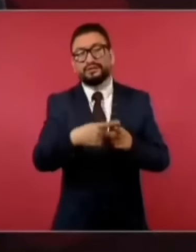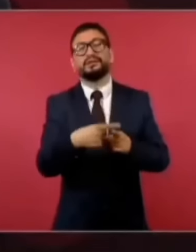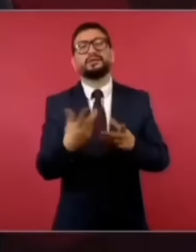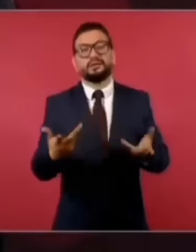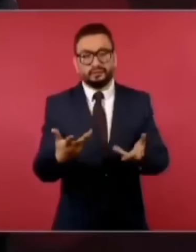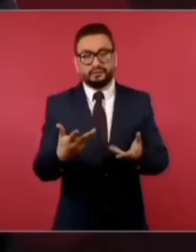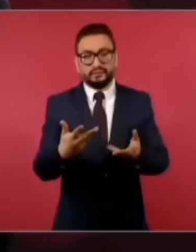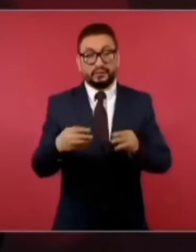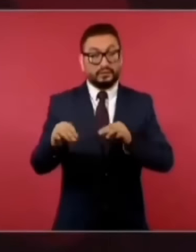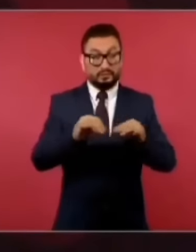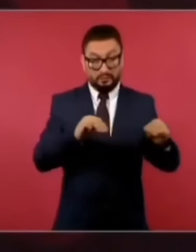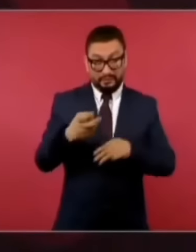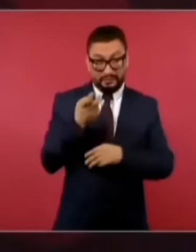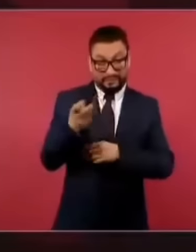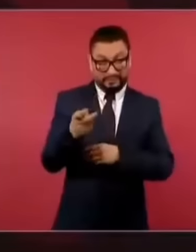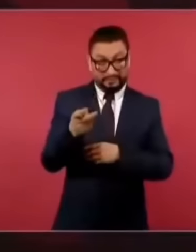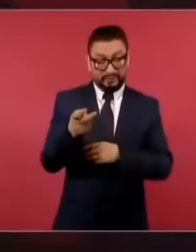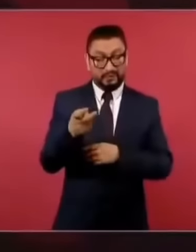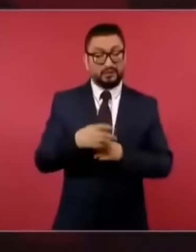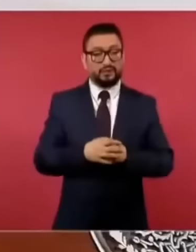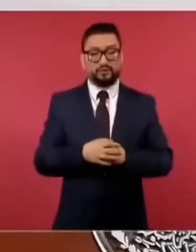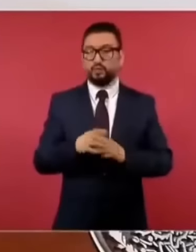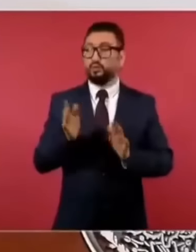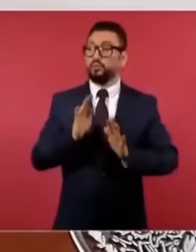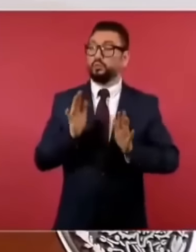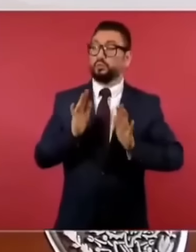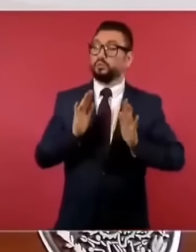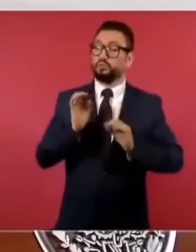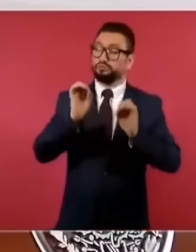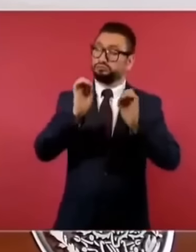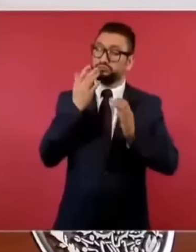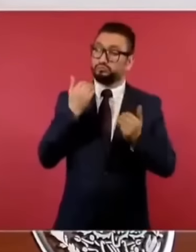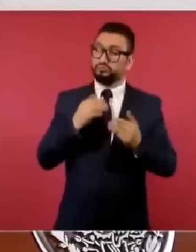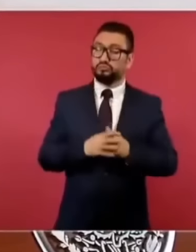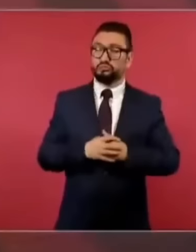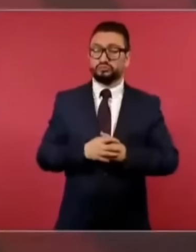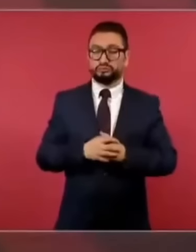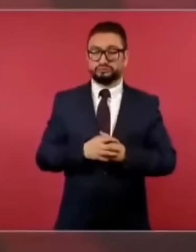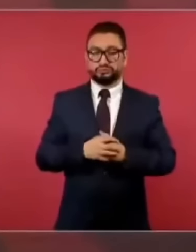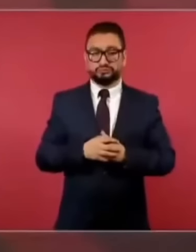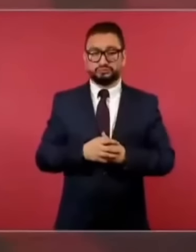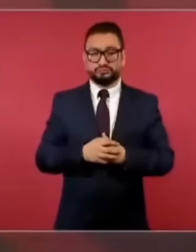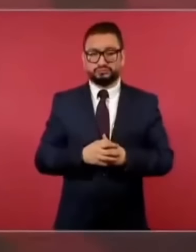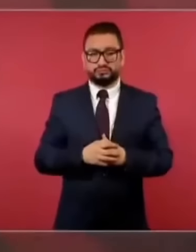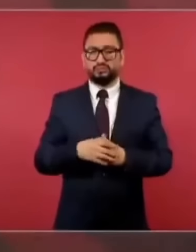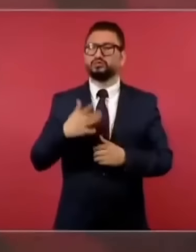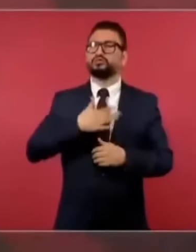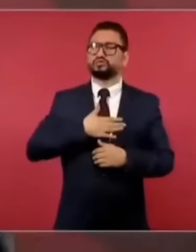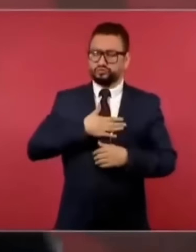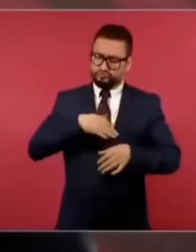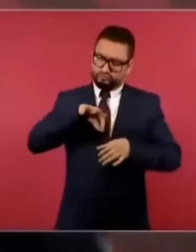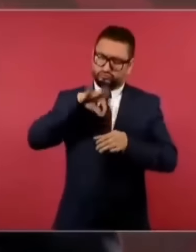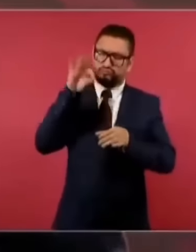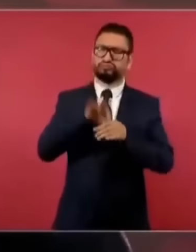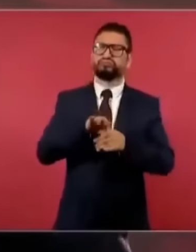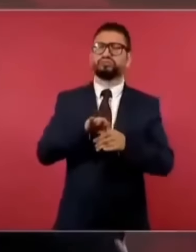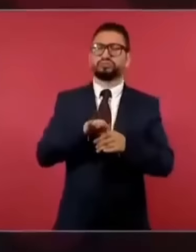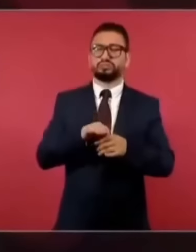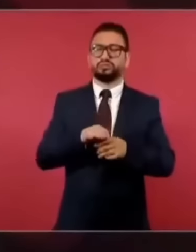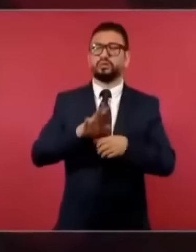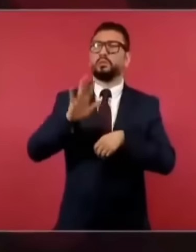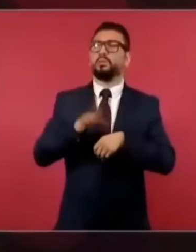ese movimiento no no no no no voté